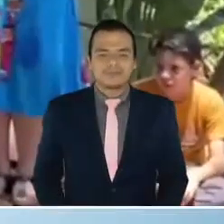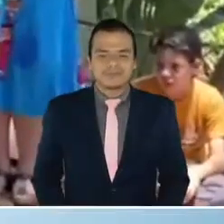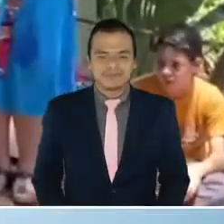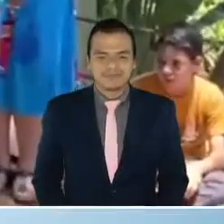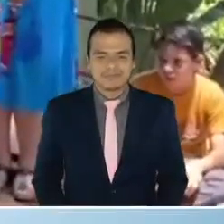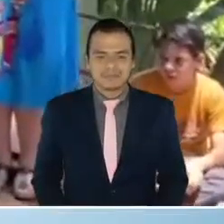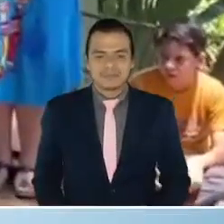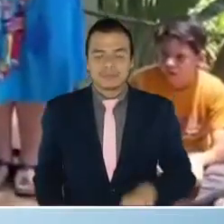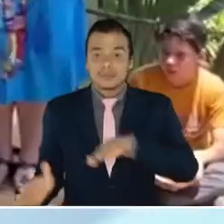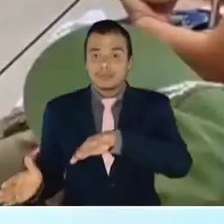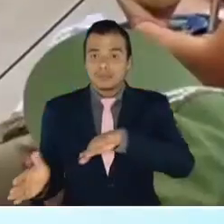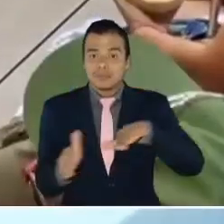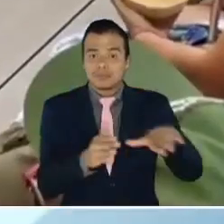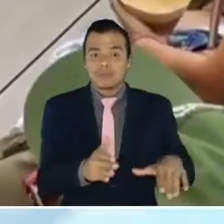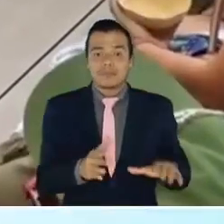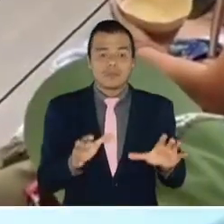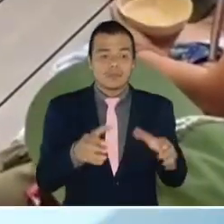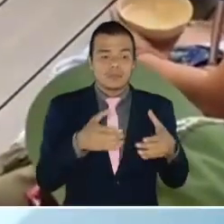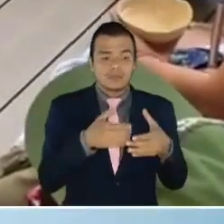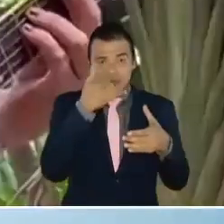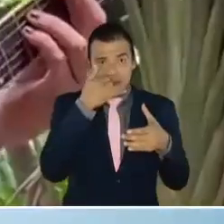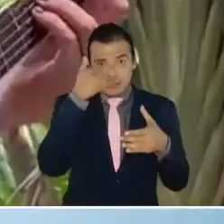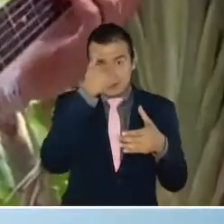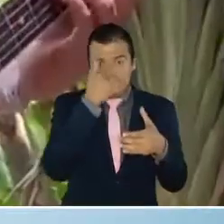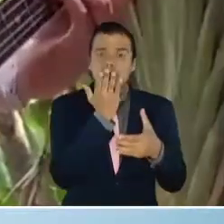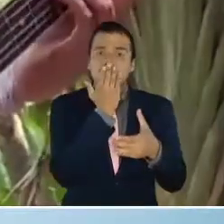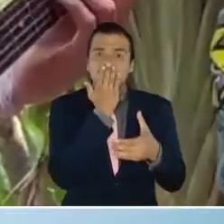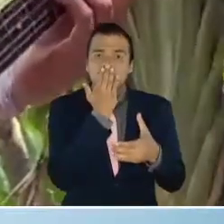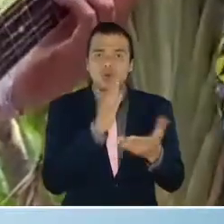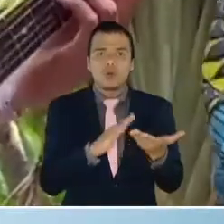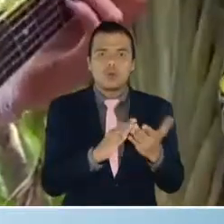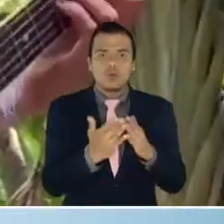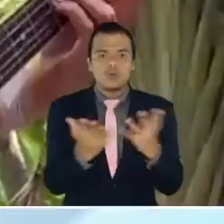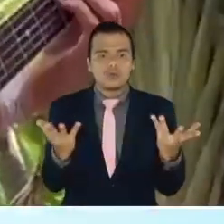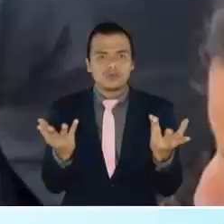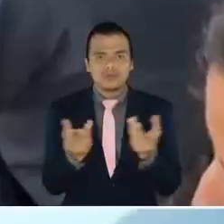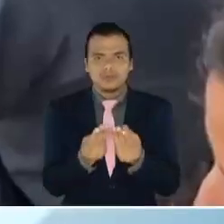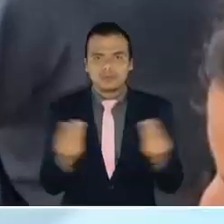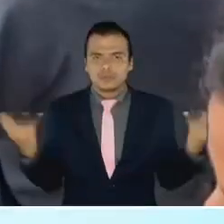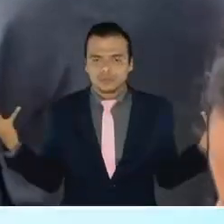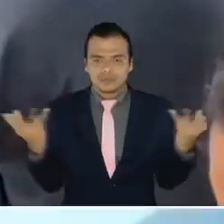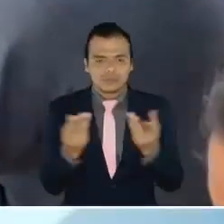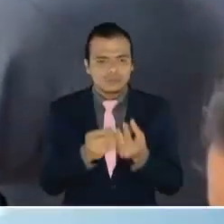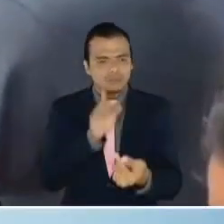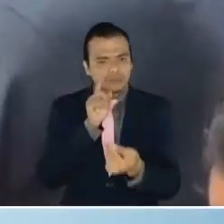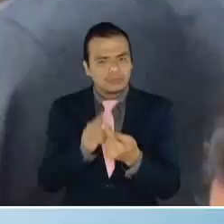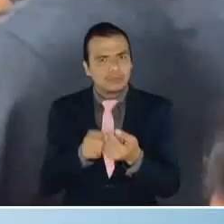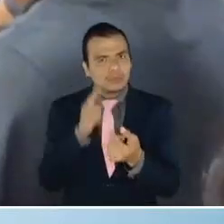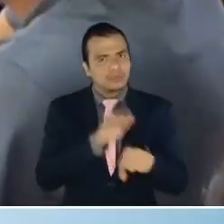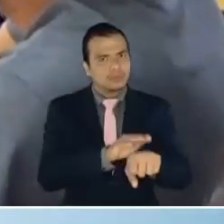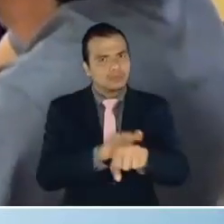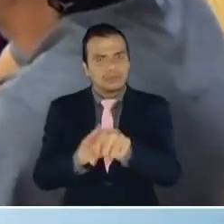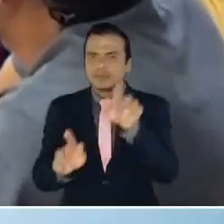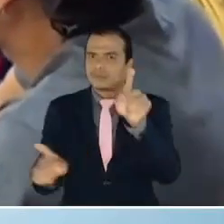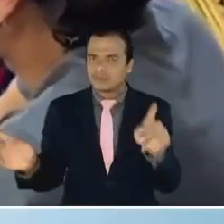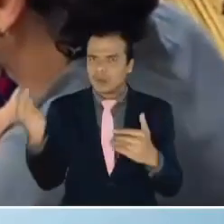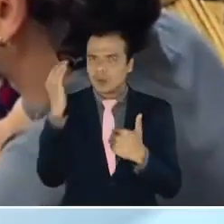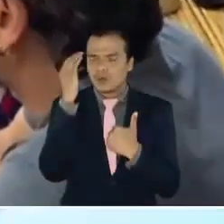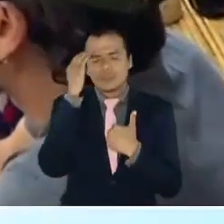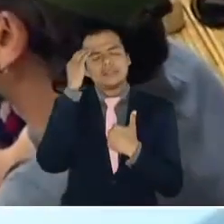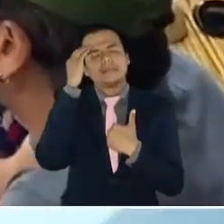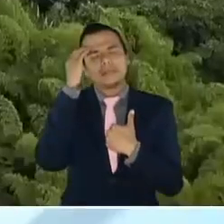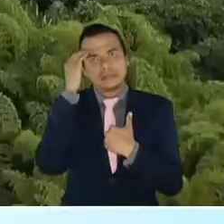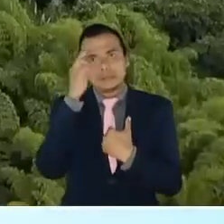Comunidades afros e indígenas se reúnen en Cali en una correría ecológica para concientizar a la población sobre la necesidad de proteger el agua